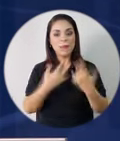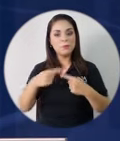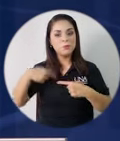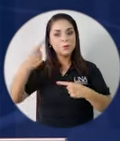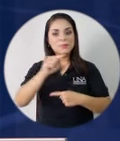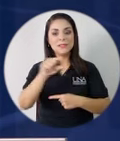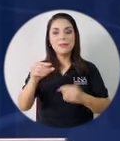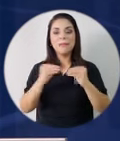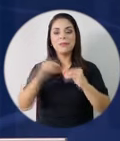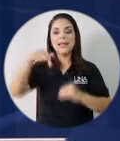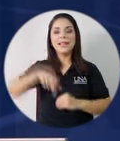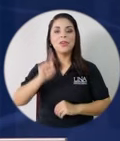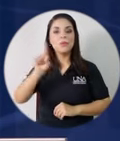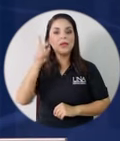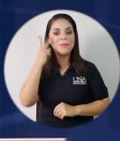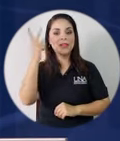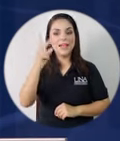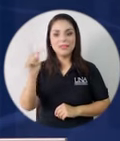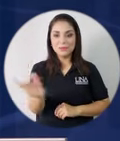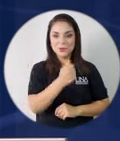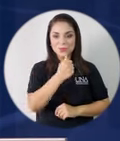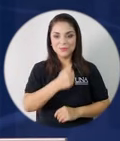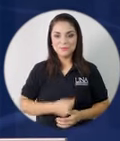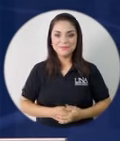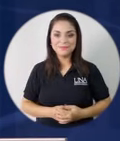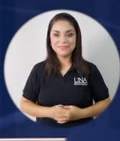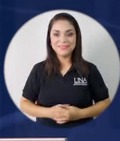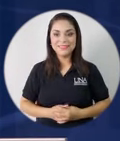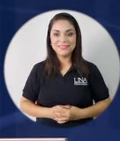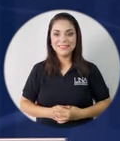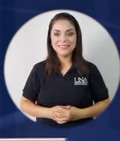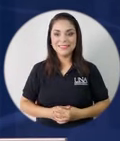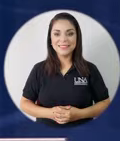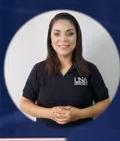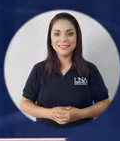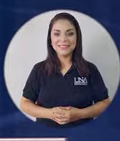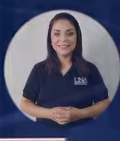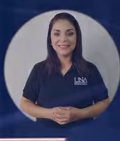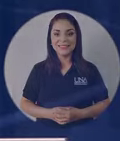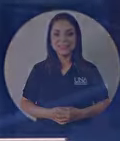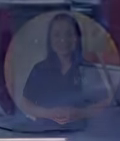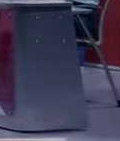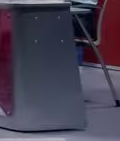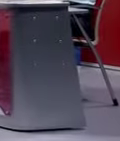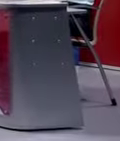Gracias por estar con nosotros, le esperamos la próxima semana con más aquí en Una Mirada. Hasta pronto.